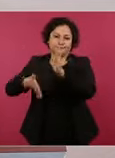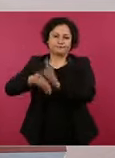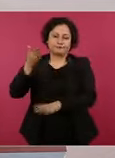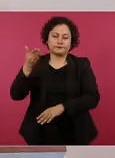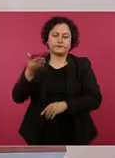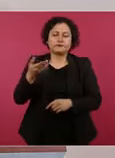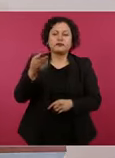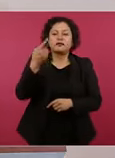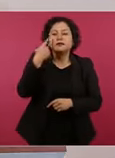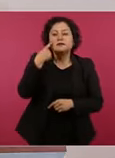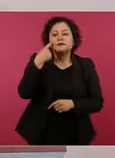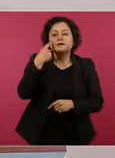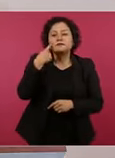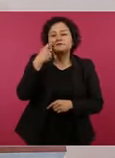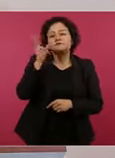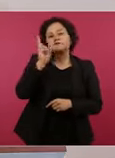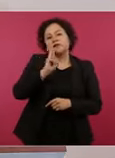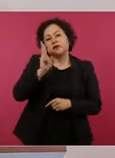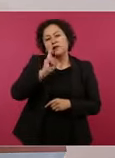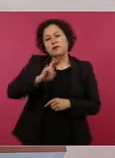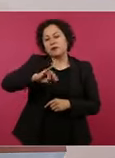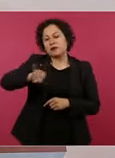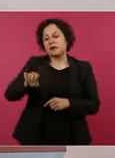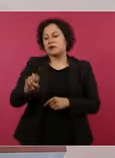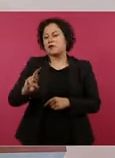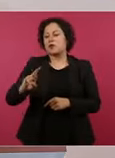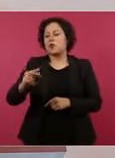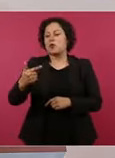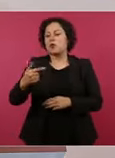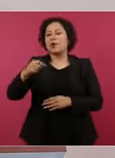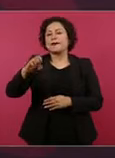Jorge Nuño nos envía alguna foto.